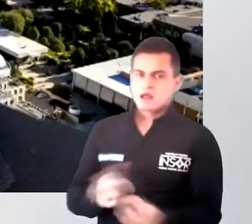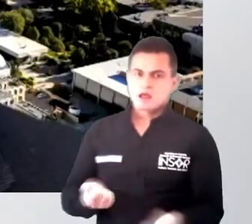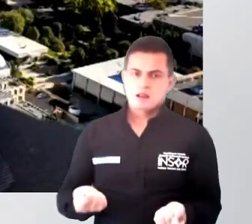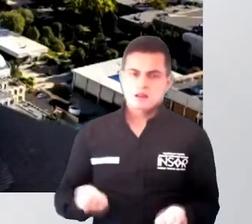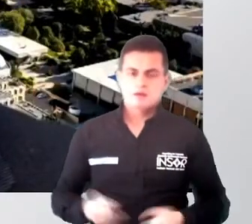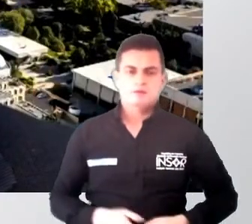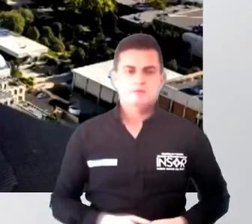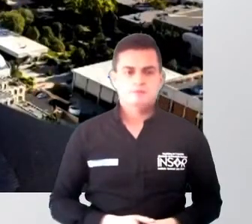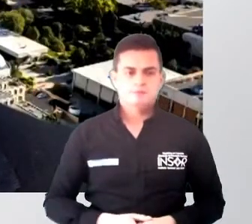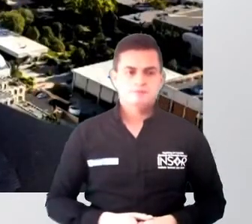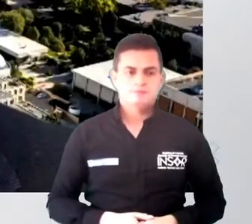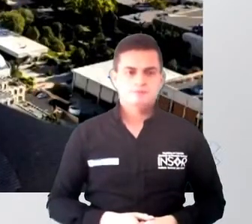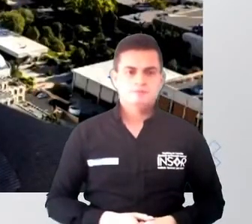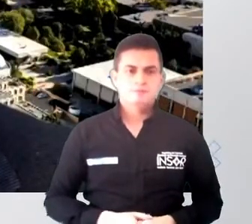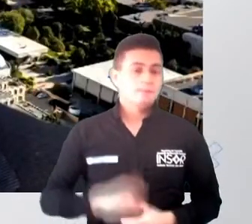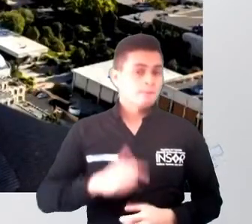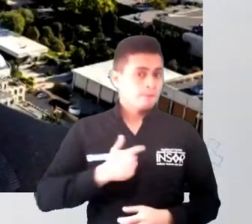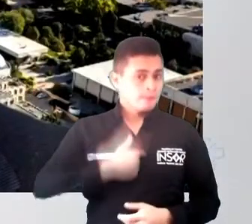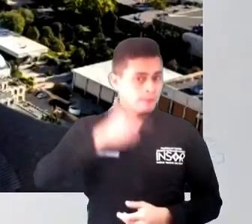Y creo yo,